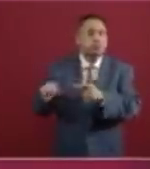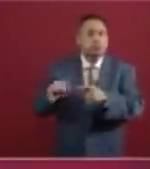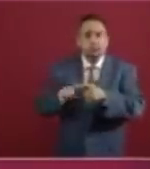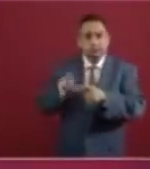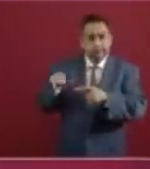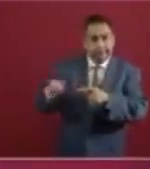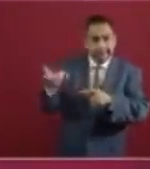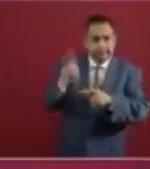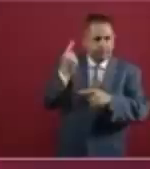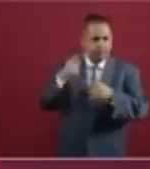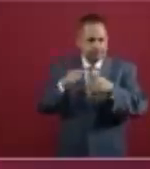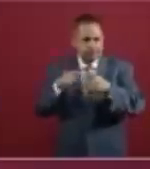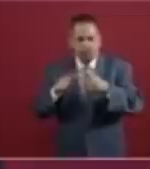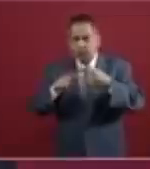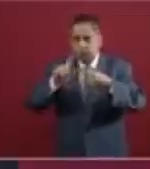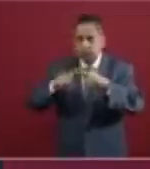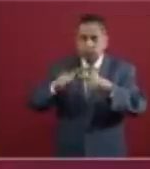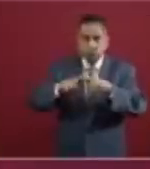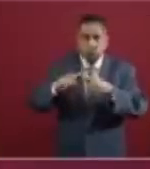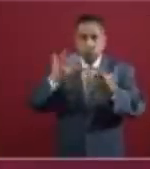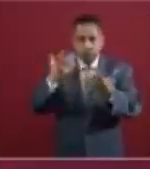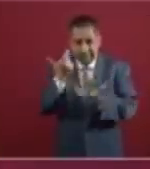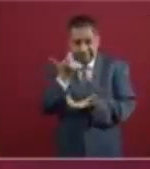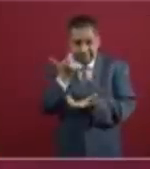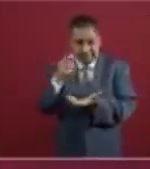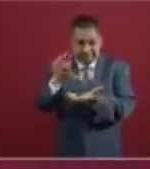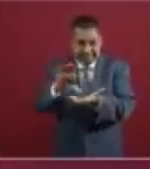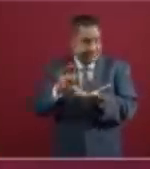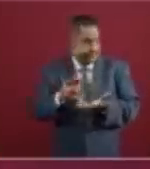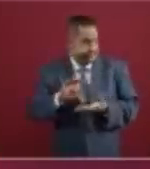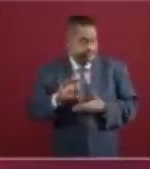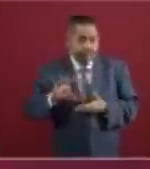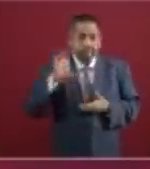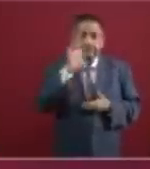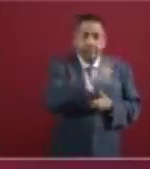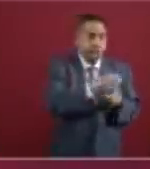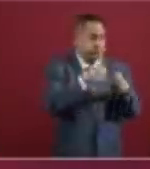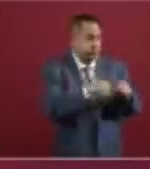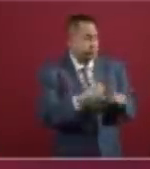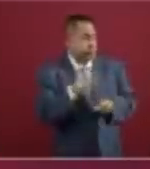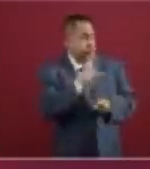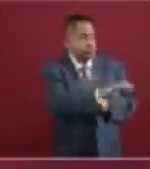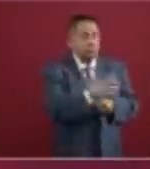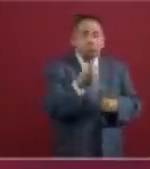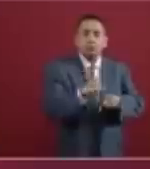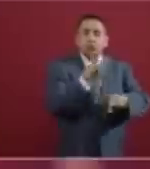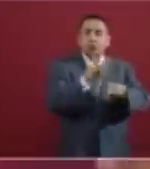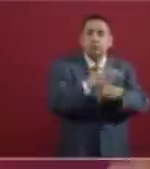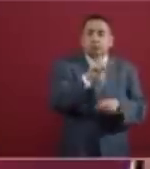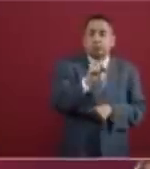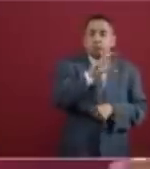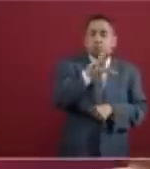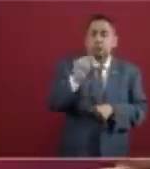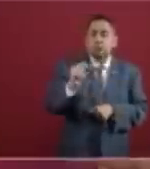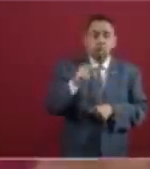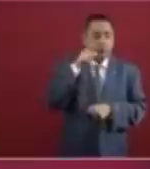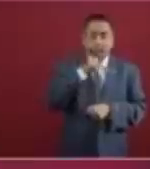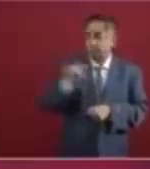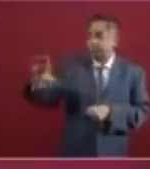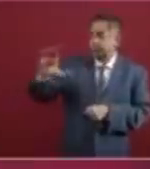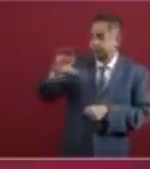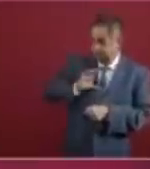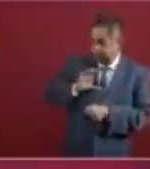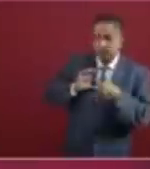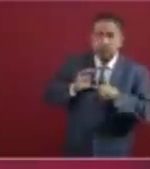Una, transferir los fondos a la Secretaría de Comunicaciones para que esta Secretaría